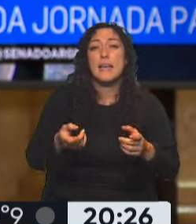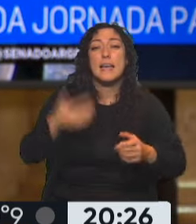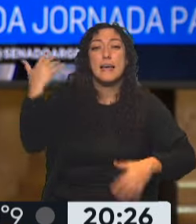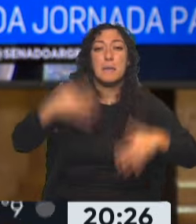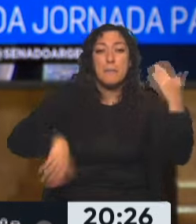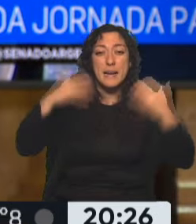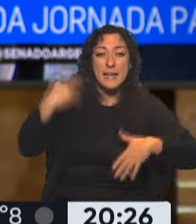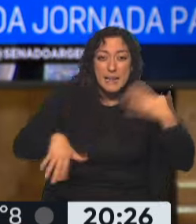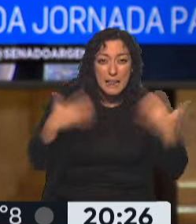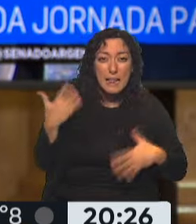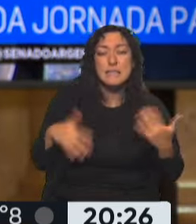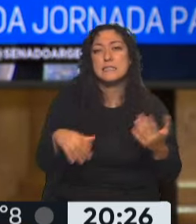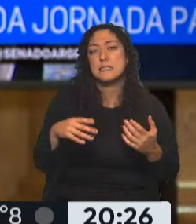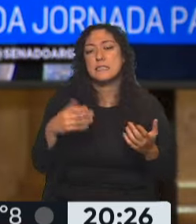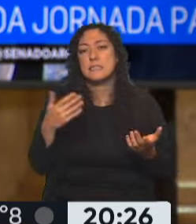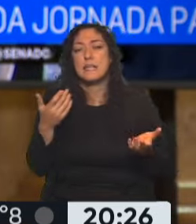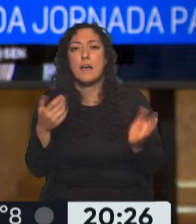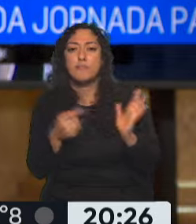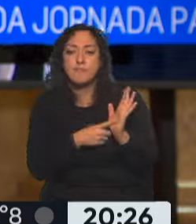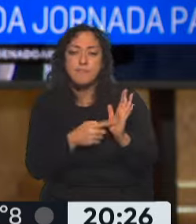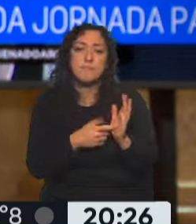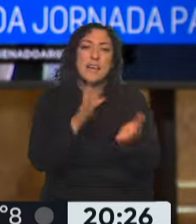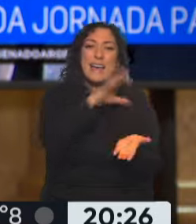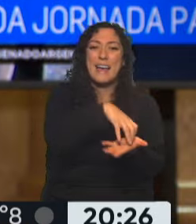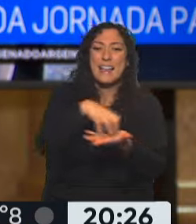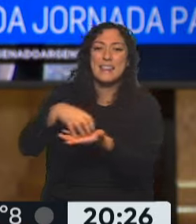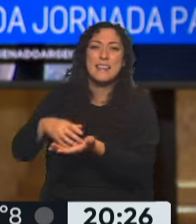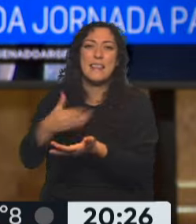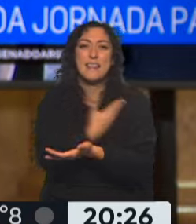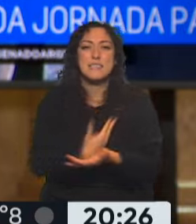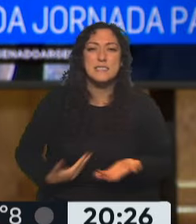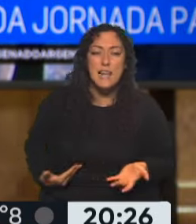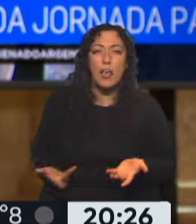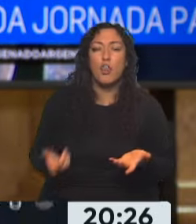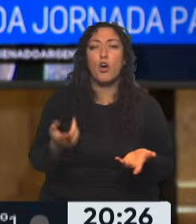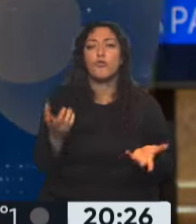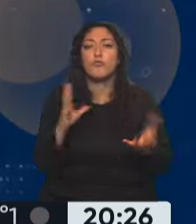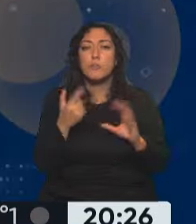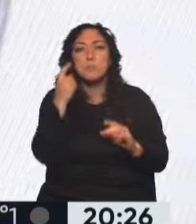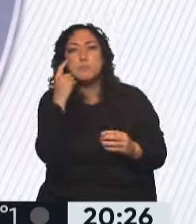la reformulación de los entes del Estado, lo planteé con absoluta claridad. ¿Cuál es el criterio